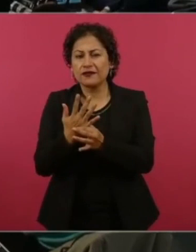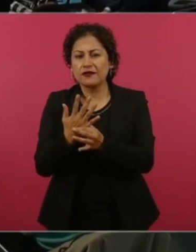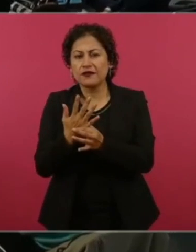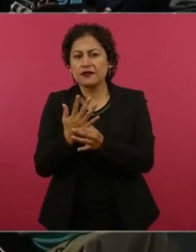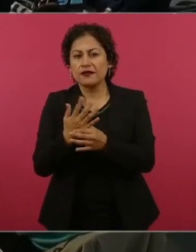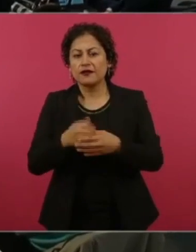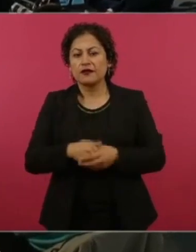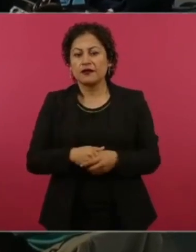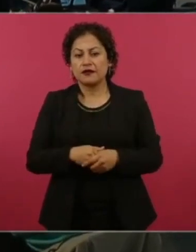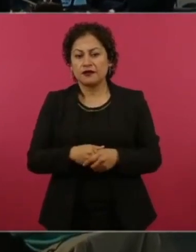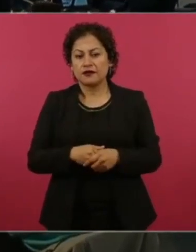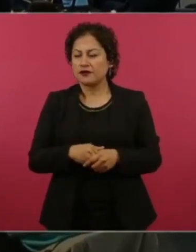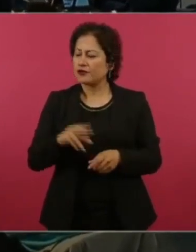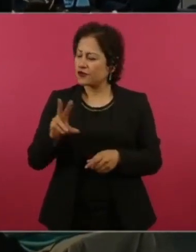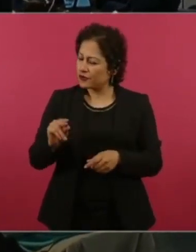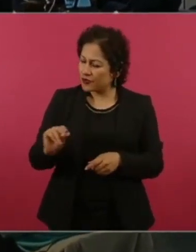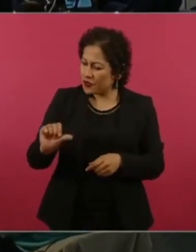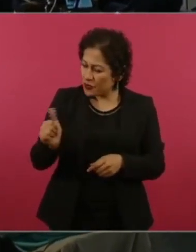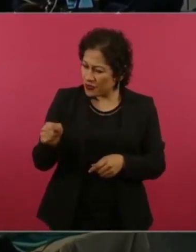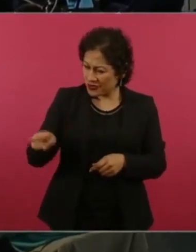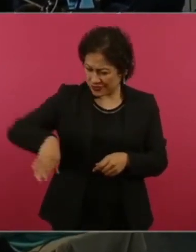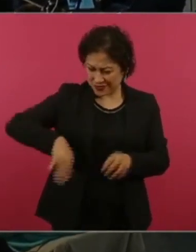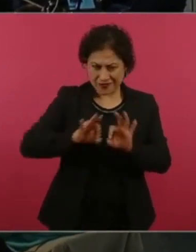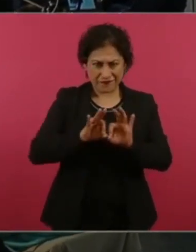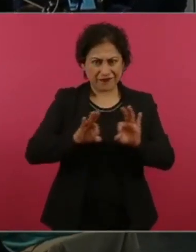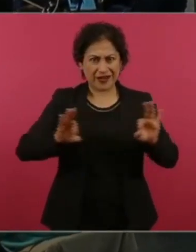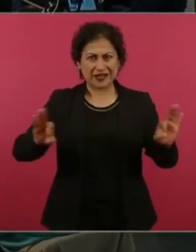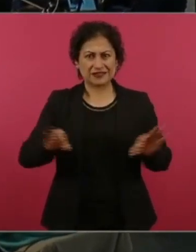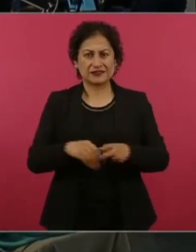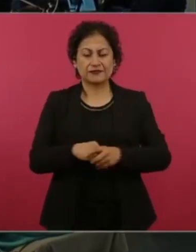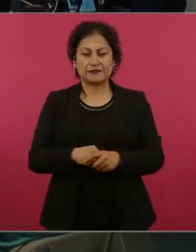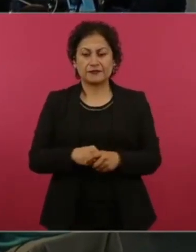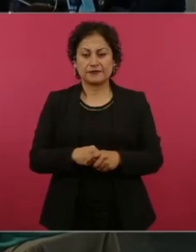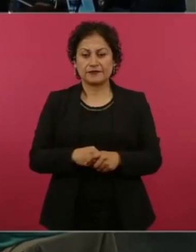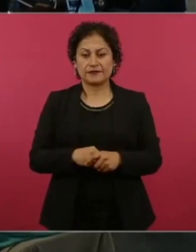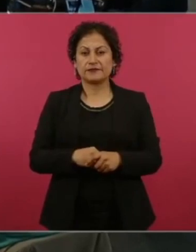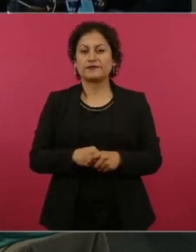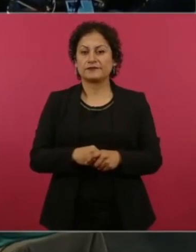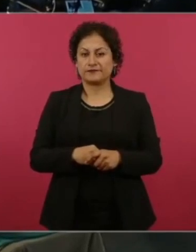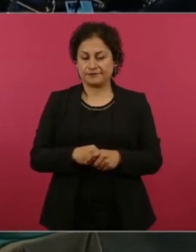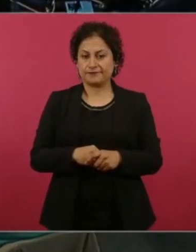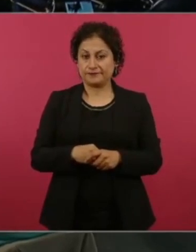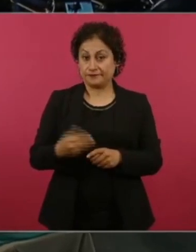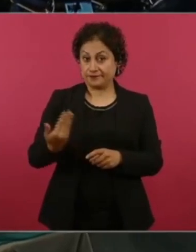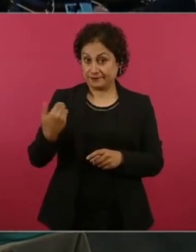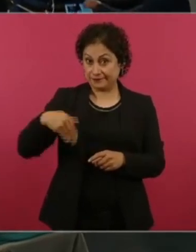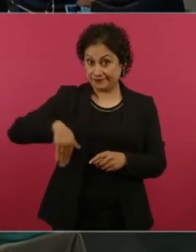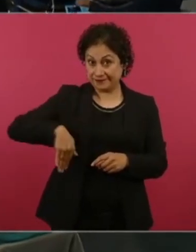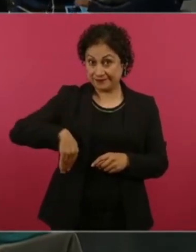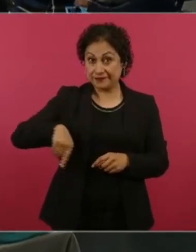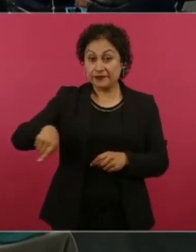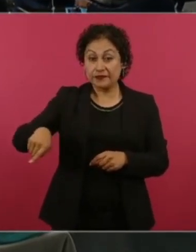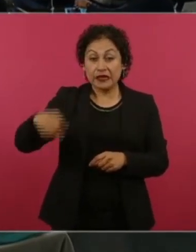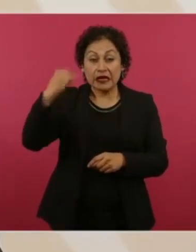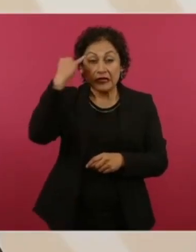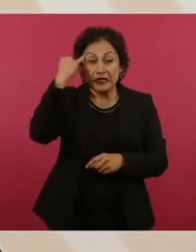discursos de odio. No, pero hay otra frase muy… Con malicia efectiva. Con malicia efectiva.